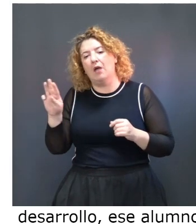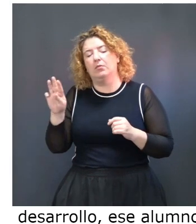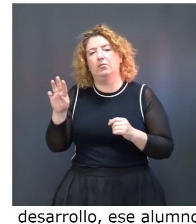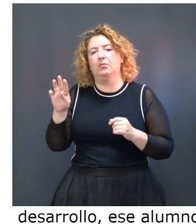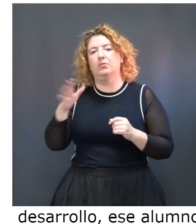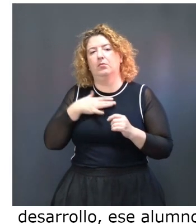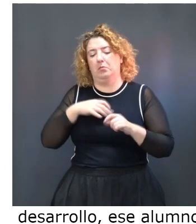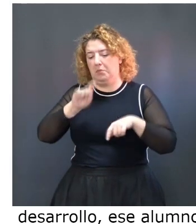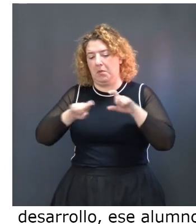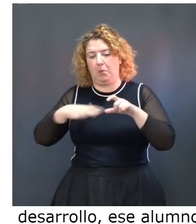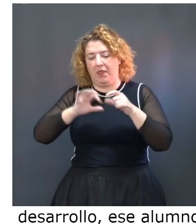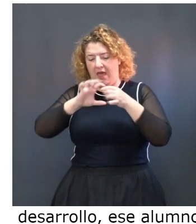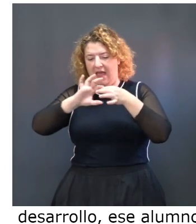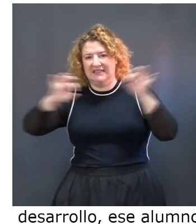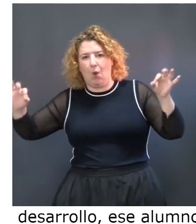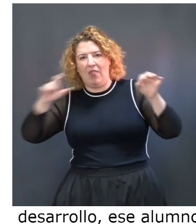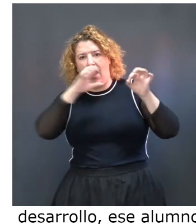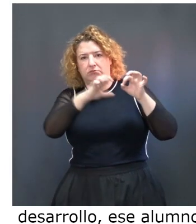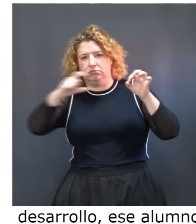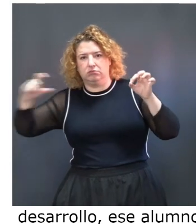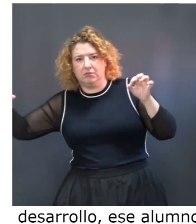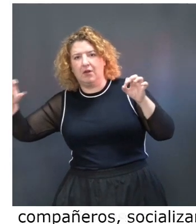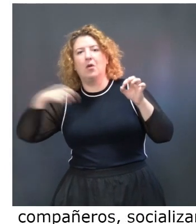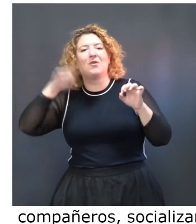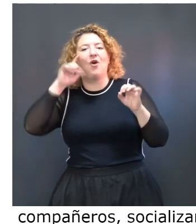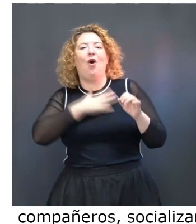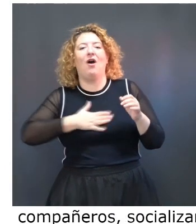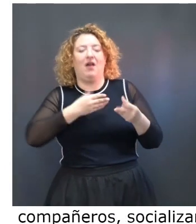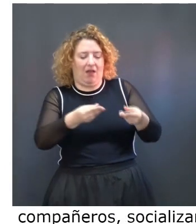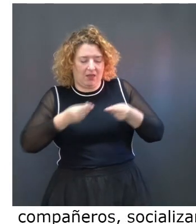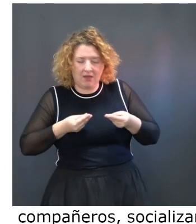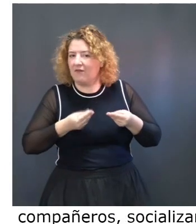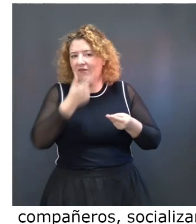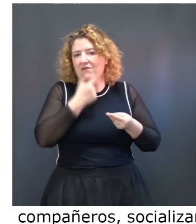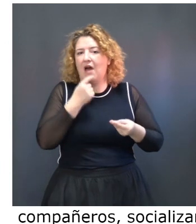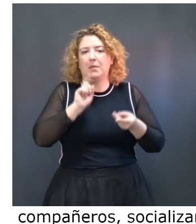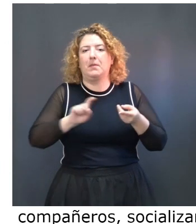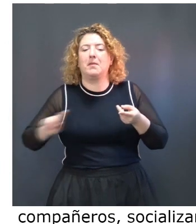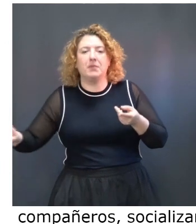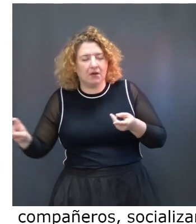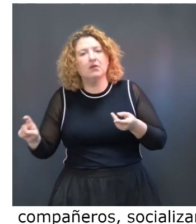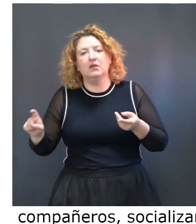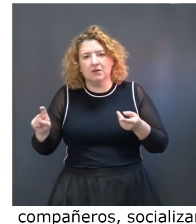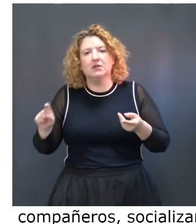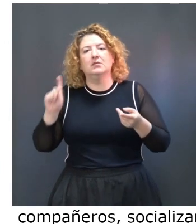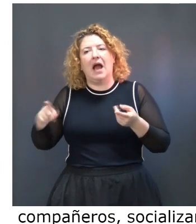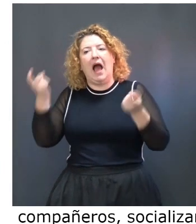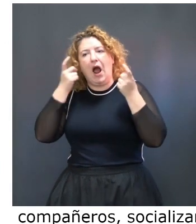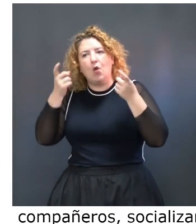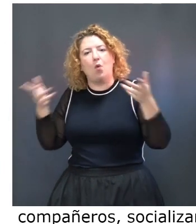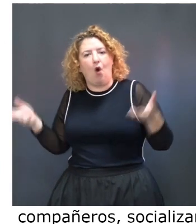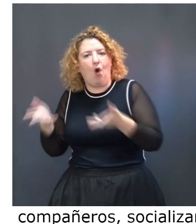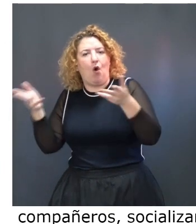a golpe de 2 clics, facilitando al docente, ¿no?, que realice esa secuencia en muy poco tiempo, favoreciendo para que su alumno, ¿no?,